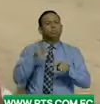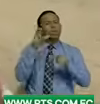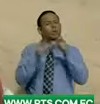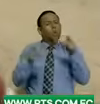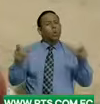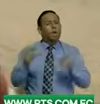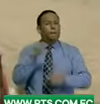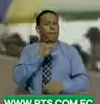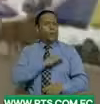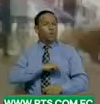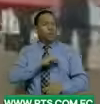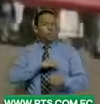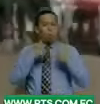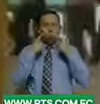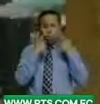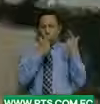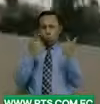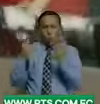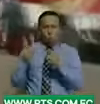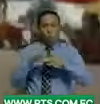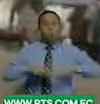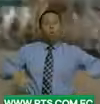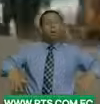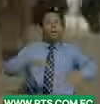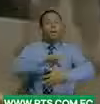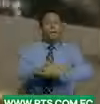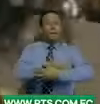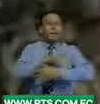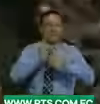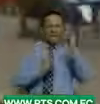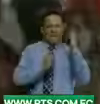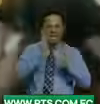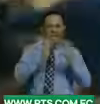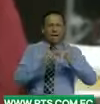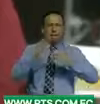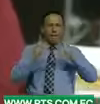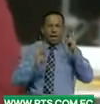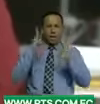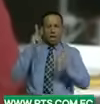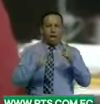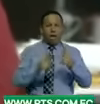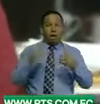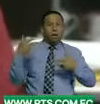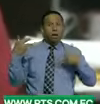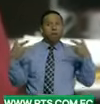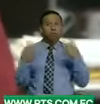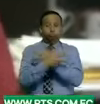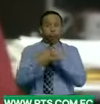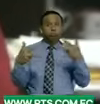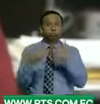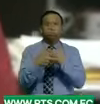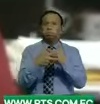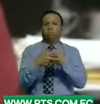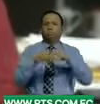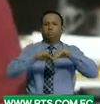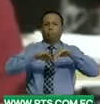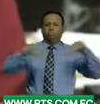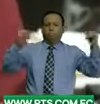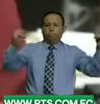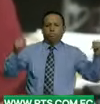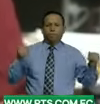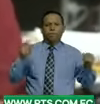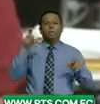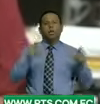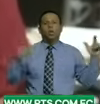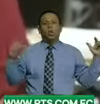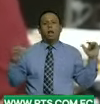municipales, resguardarán el malecón de Salinas que para estos días será peatonal. Hemos pensado mucho en la seguridad del día de hoy. Se ha reunido